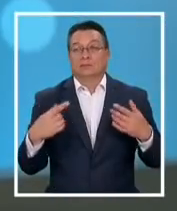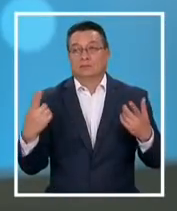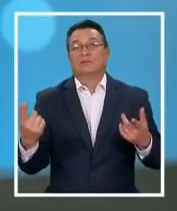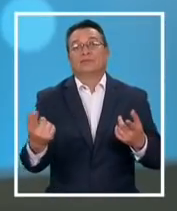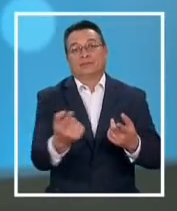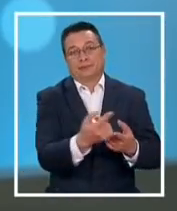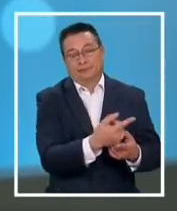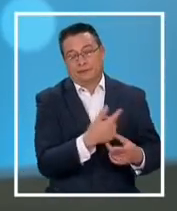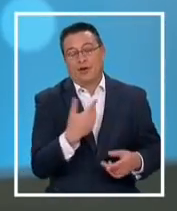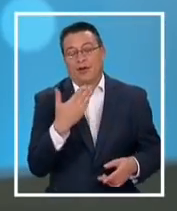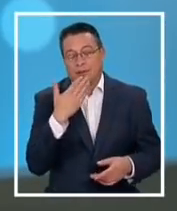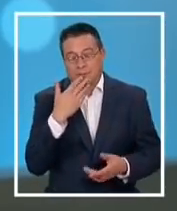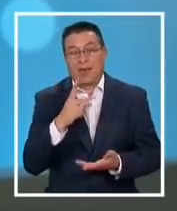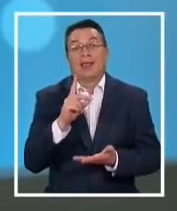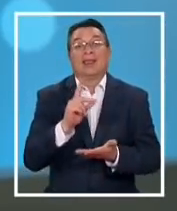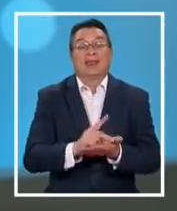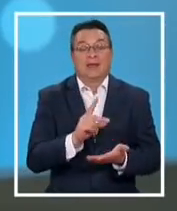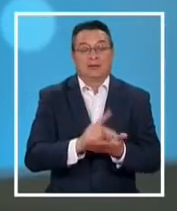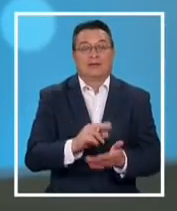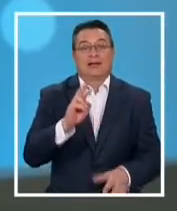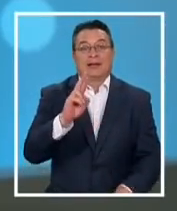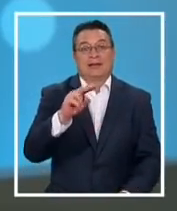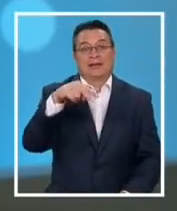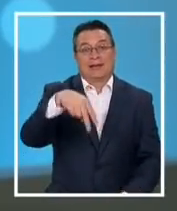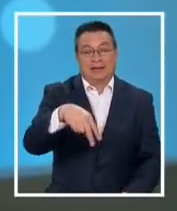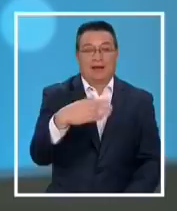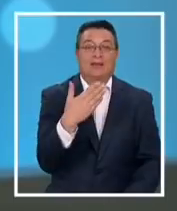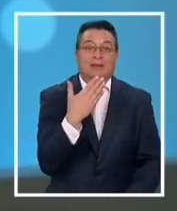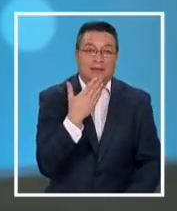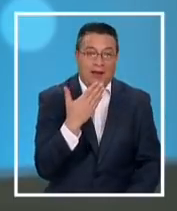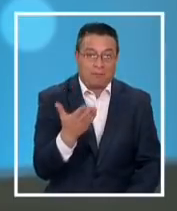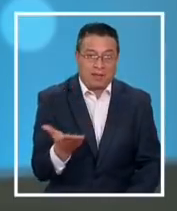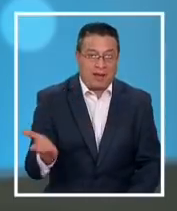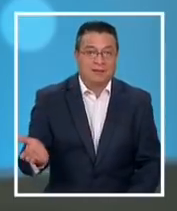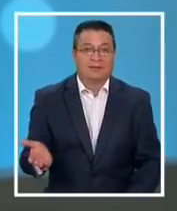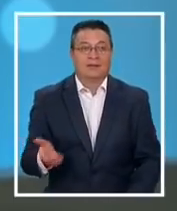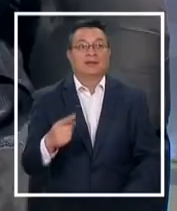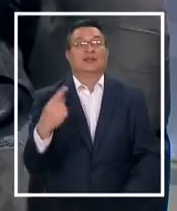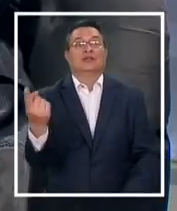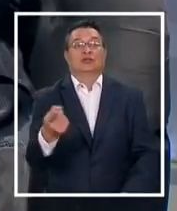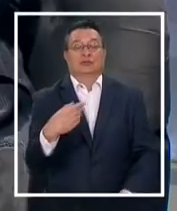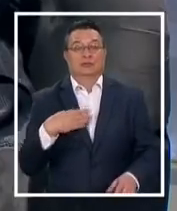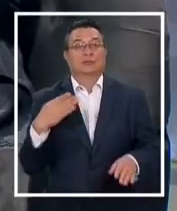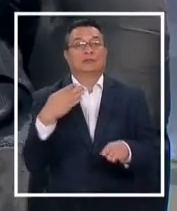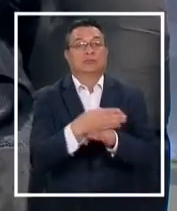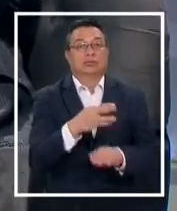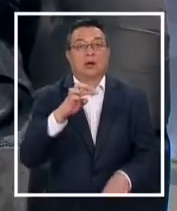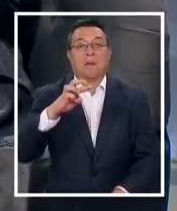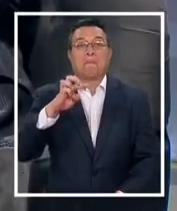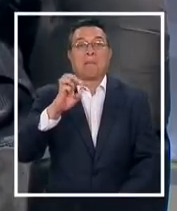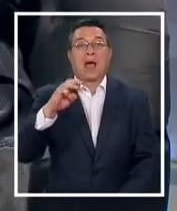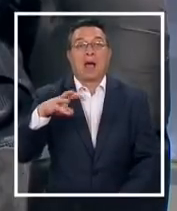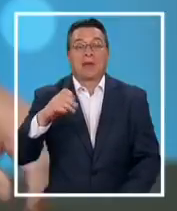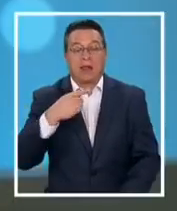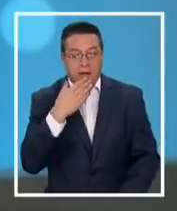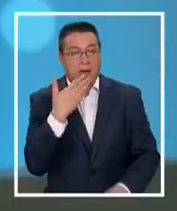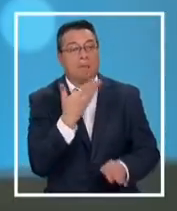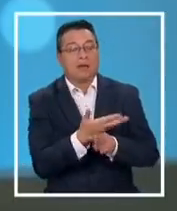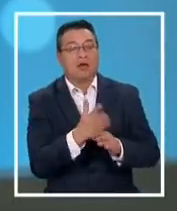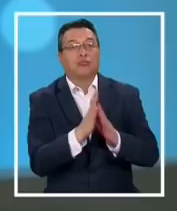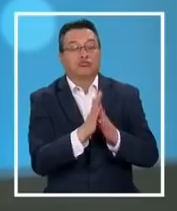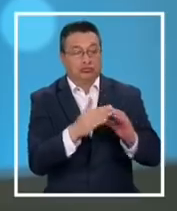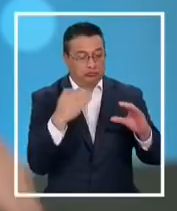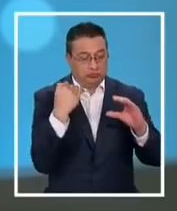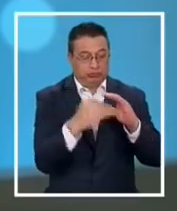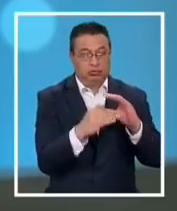hablar de los diputados de Renovación Nacional, que van donde Pamela a pedirle que le retuitee